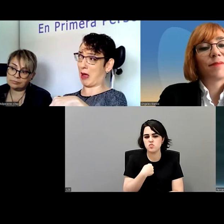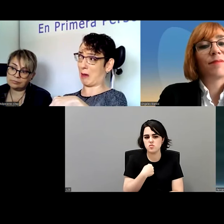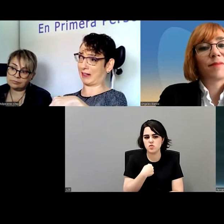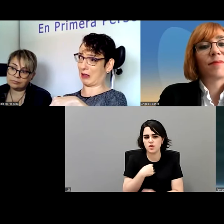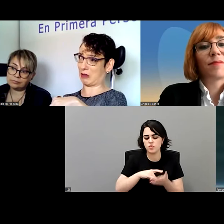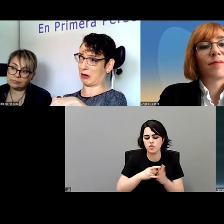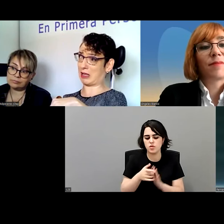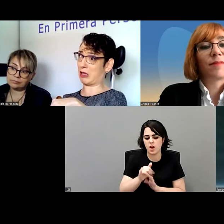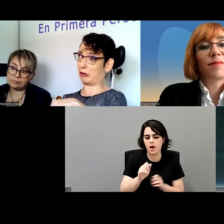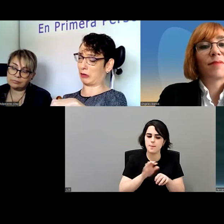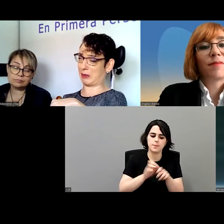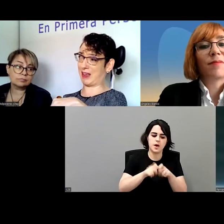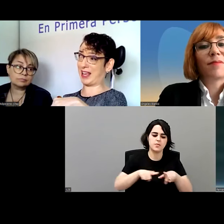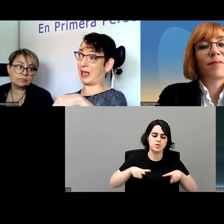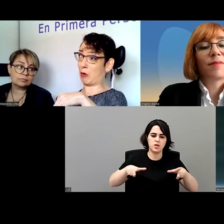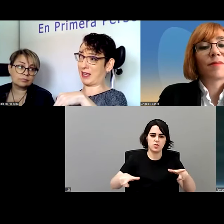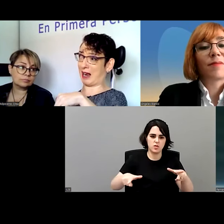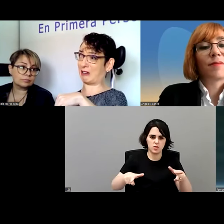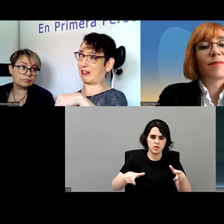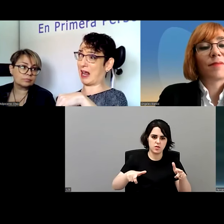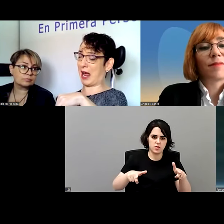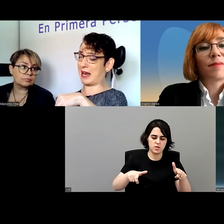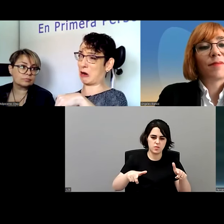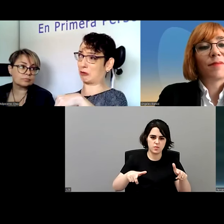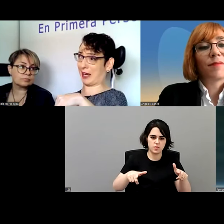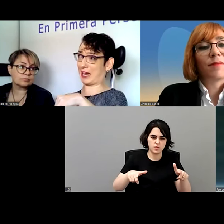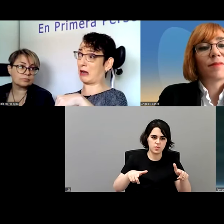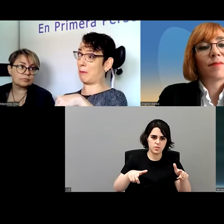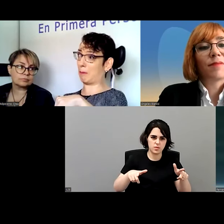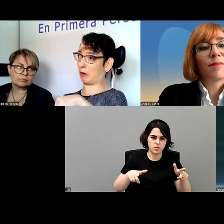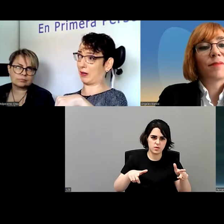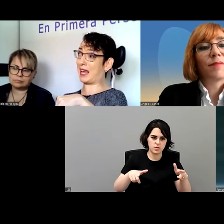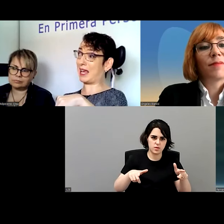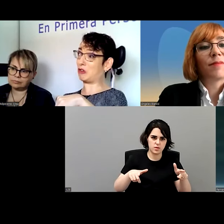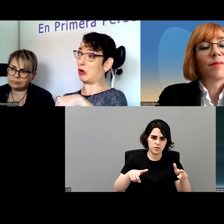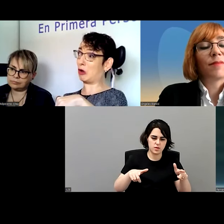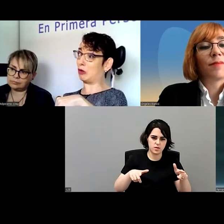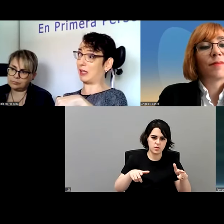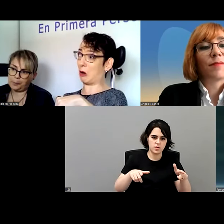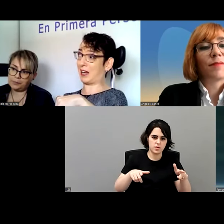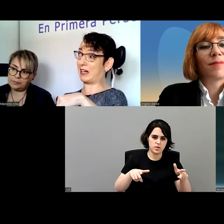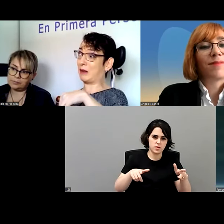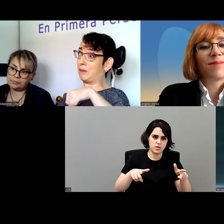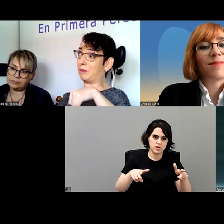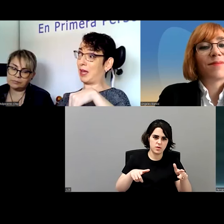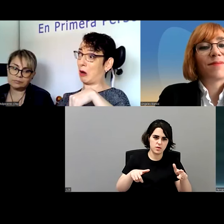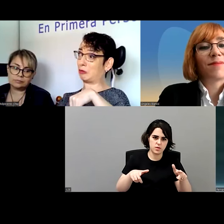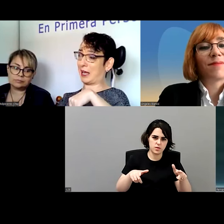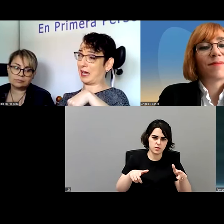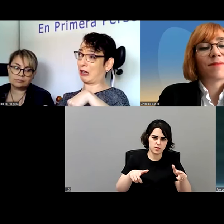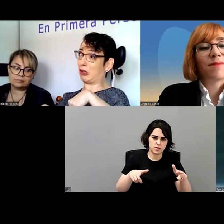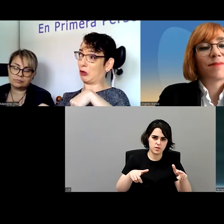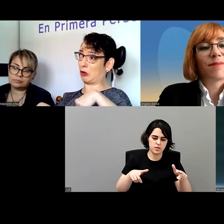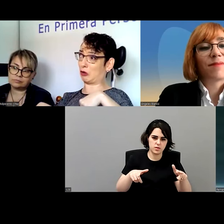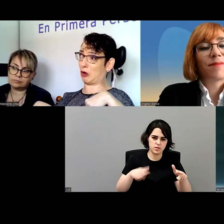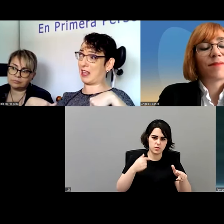solución habitacional donde me obligase a ir a un taller, ¿por qué yo tengo que ir a un